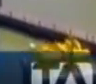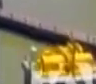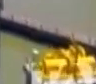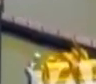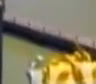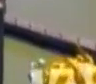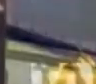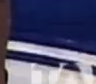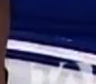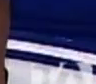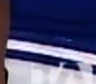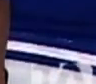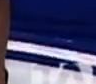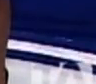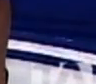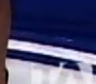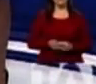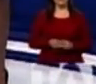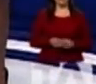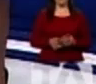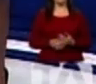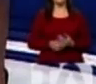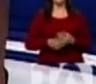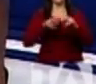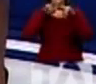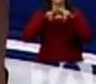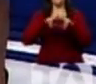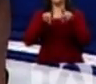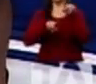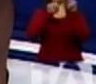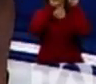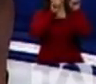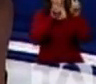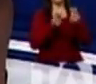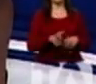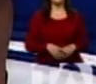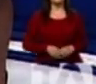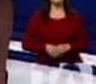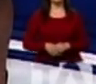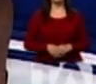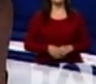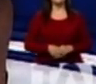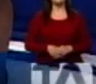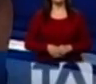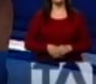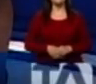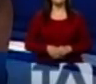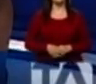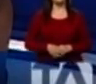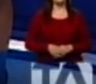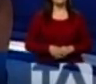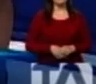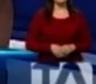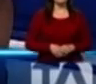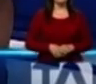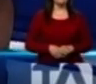24 horas. Revisamos de inmediato algunos de los titulares. Así es, impactantes imágenes dejó en el